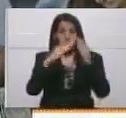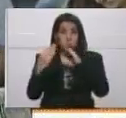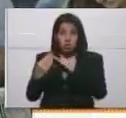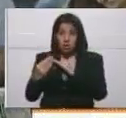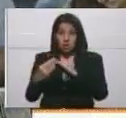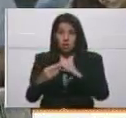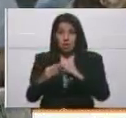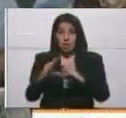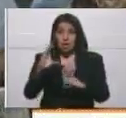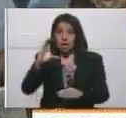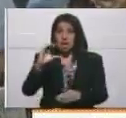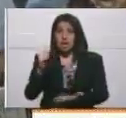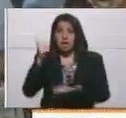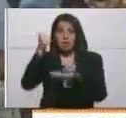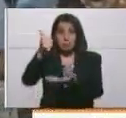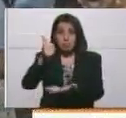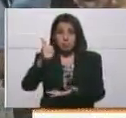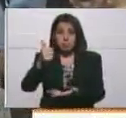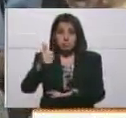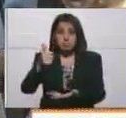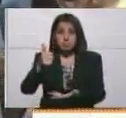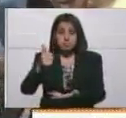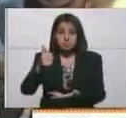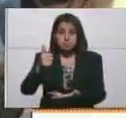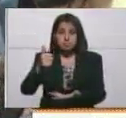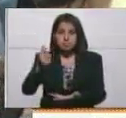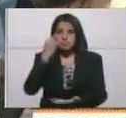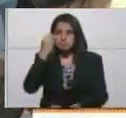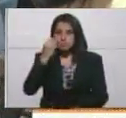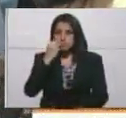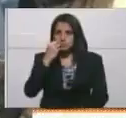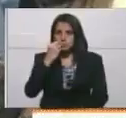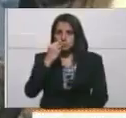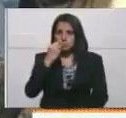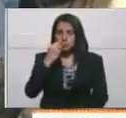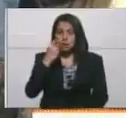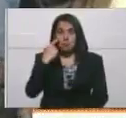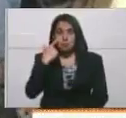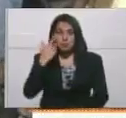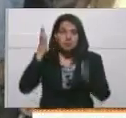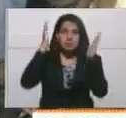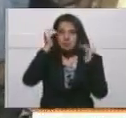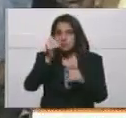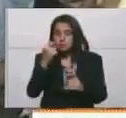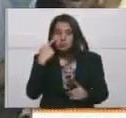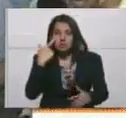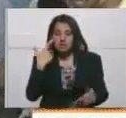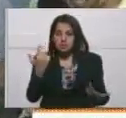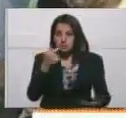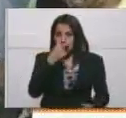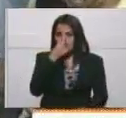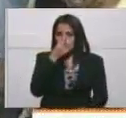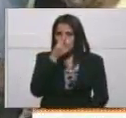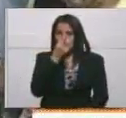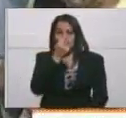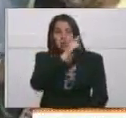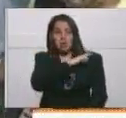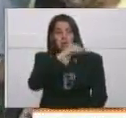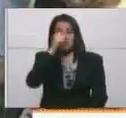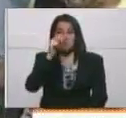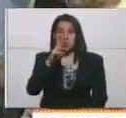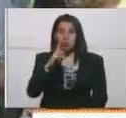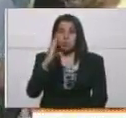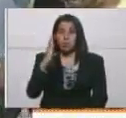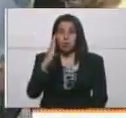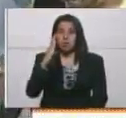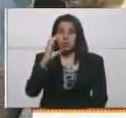los CLAP, atención los CLAP, CLAP, CLAP, CLAP, atención los CLAP. A los jefes de VH, para ver el